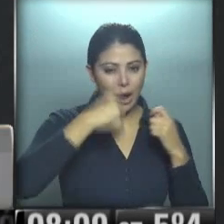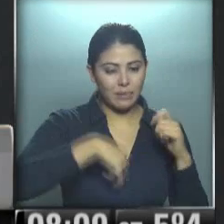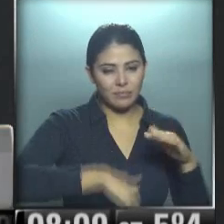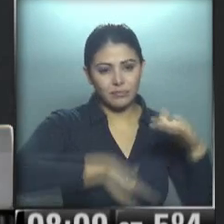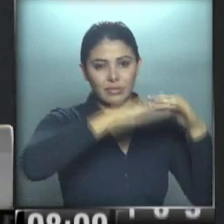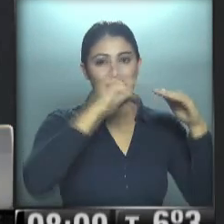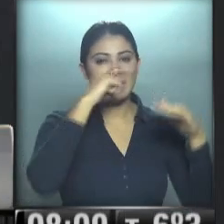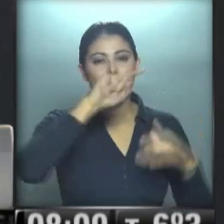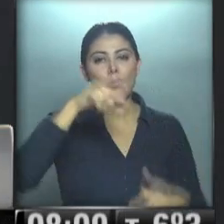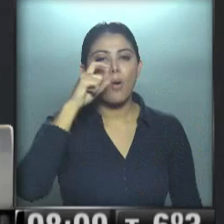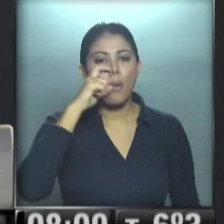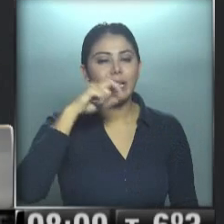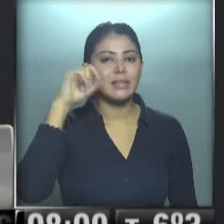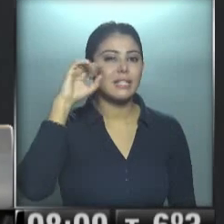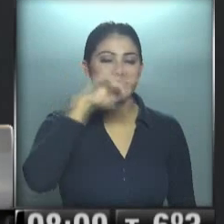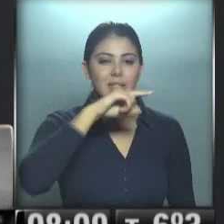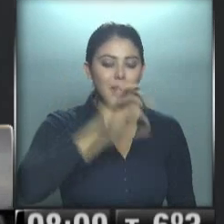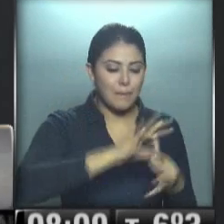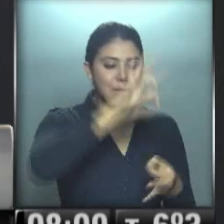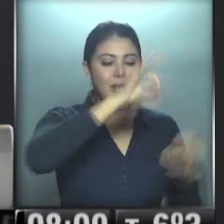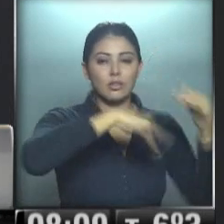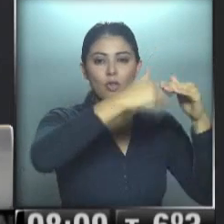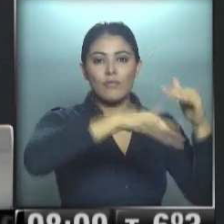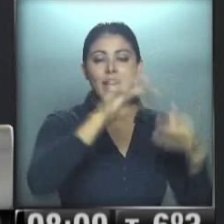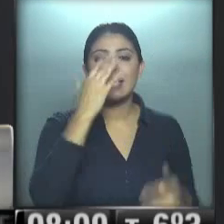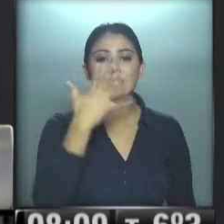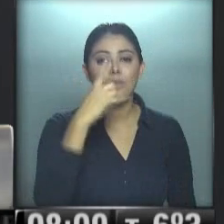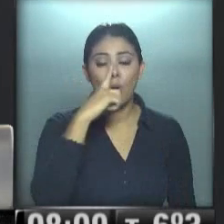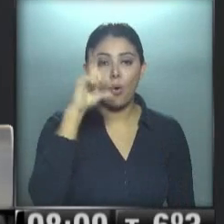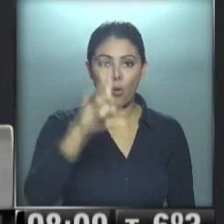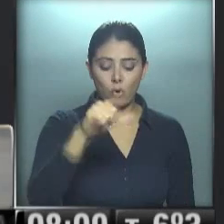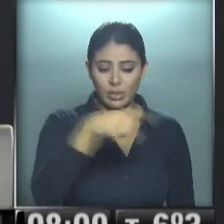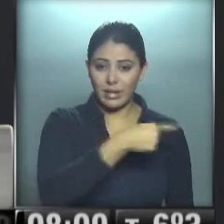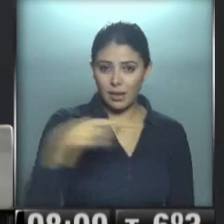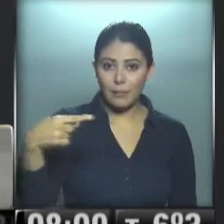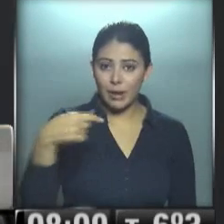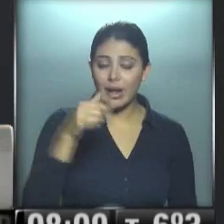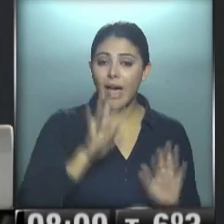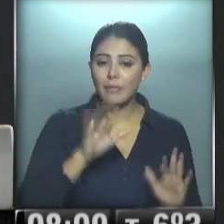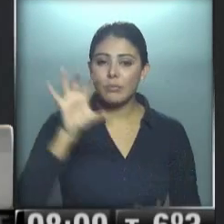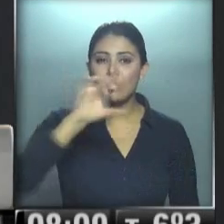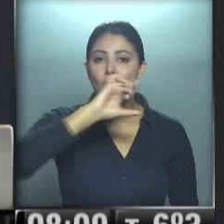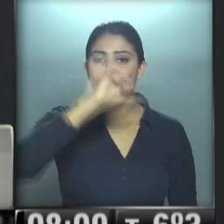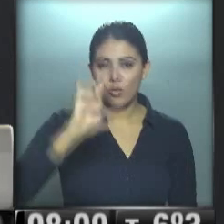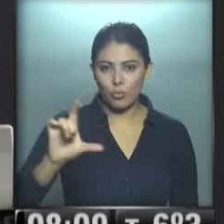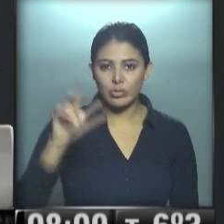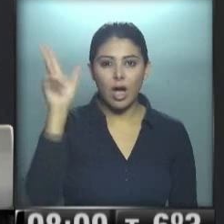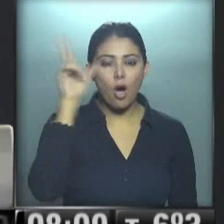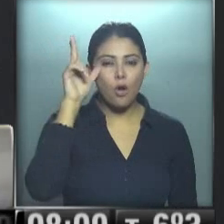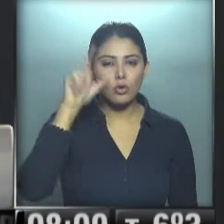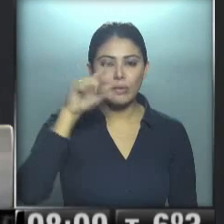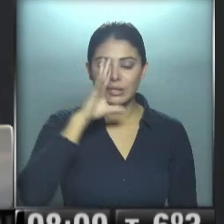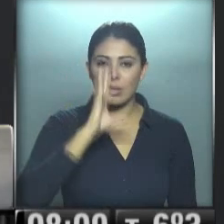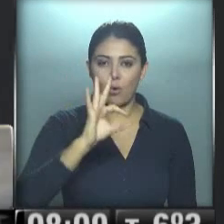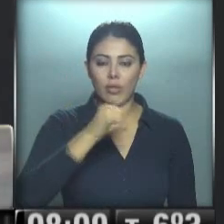a 7,45 metros alrededor del 5 de julio durante esta semana se espera que en formosa una lectura de 850